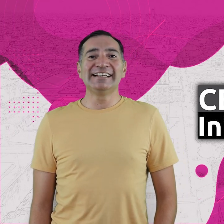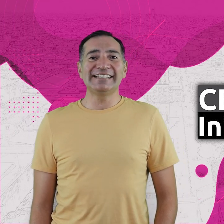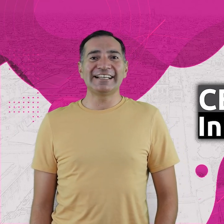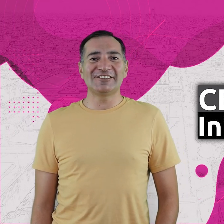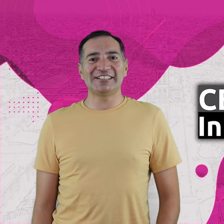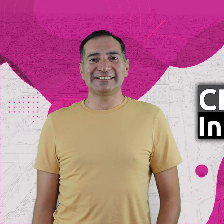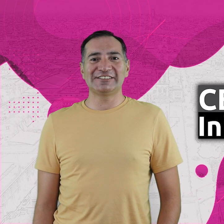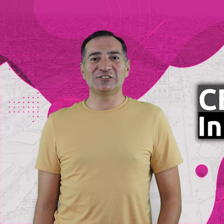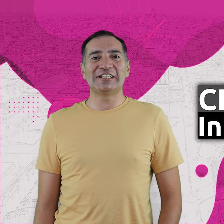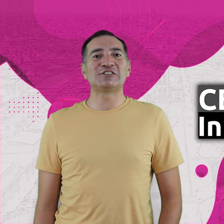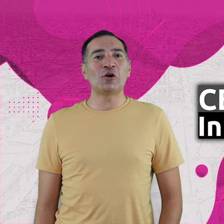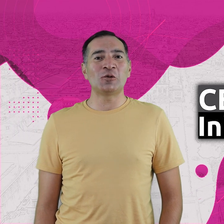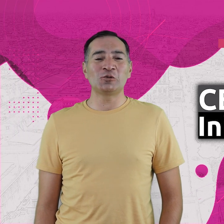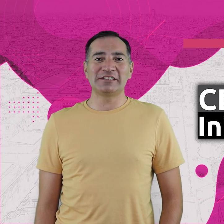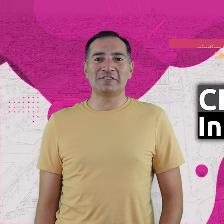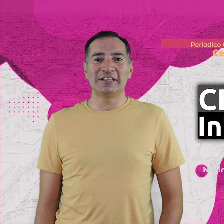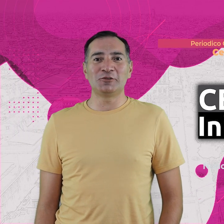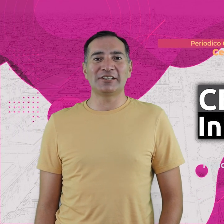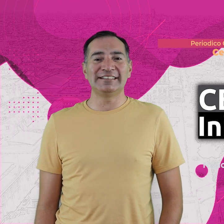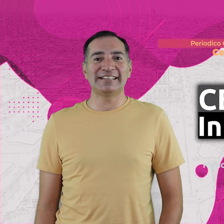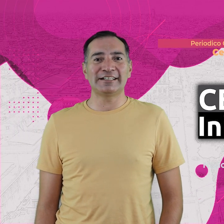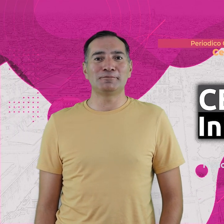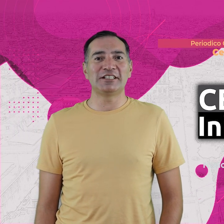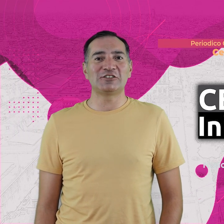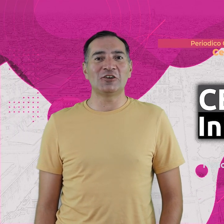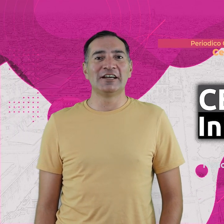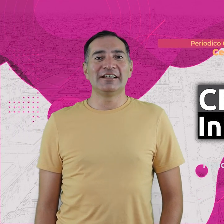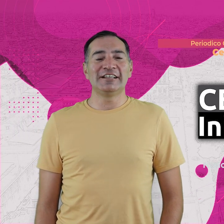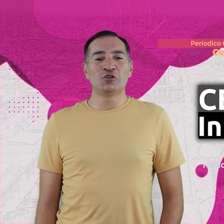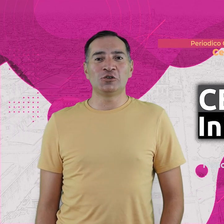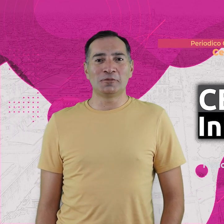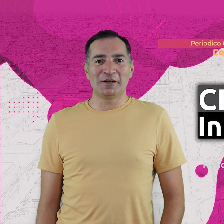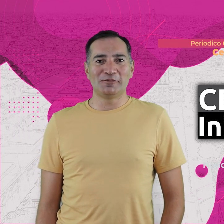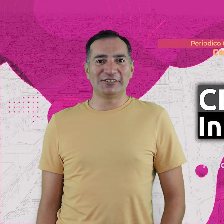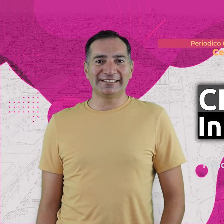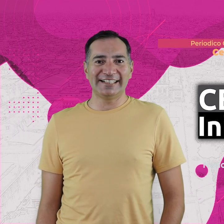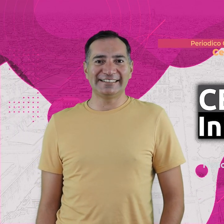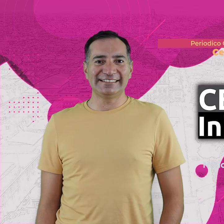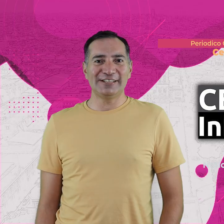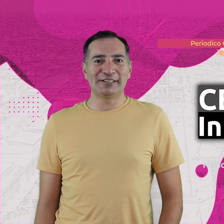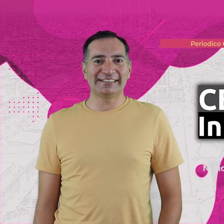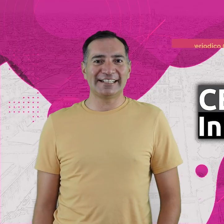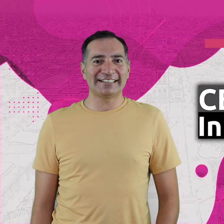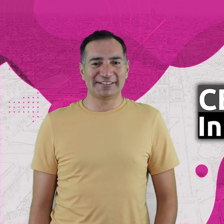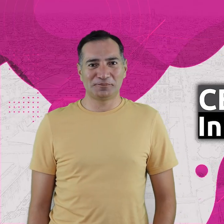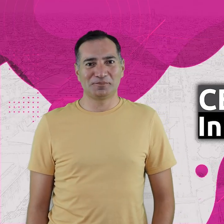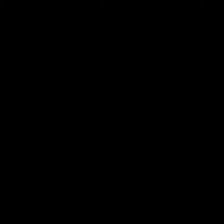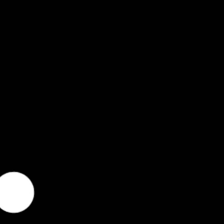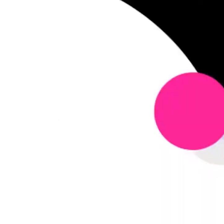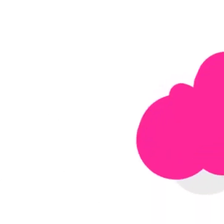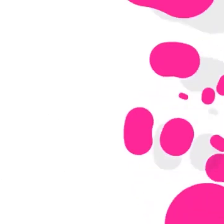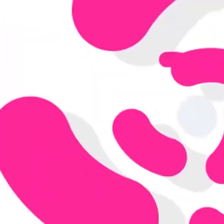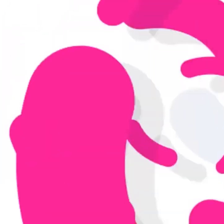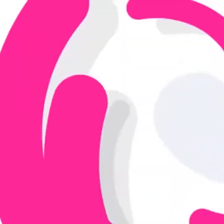www.periodicocentral.mx y seguirnos en redes sociales como Twitter, Facebook, Instagram, TikTok y YouTube. Muchas gracias y buenas tardes.